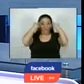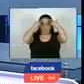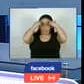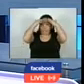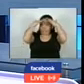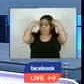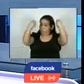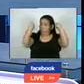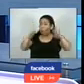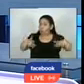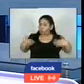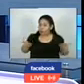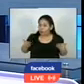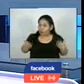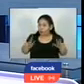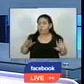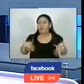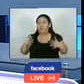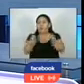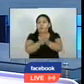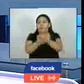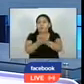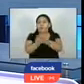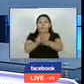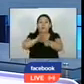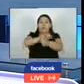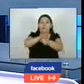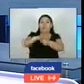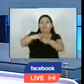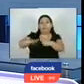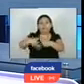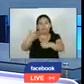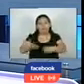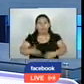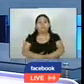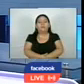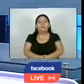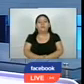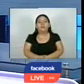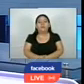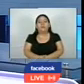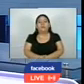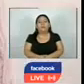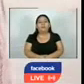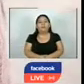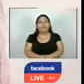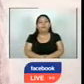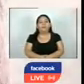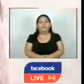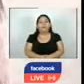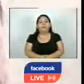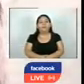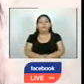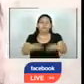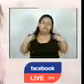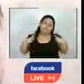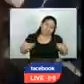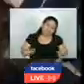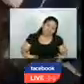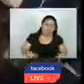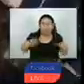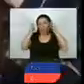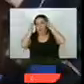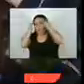salud mental, sobre todo por las afectaciones provocadas por la pandemia de COVID-19. La depresión